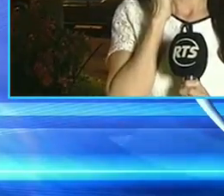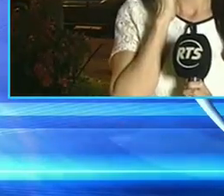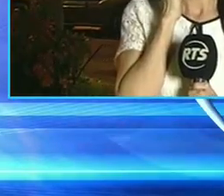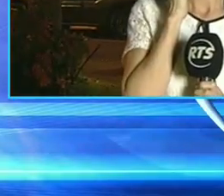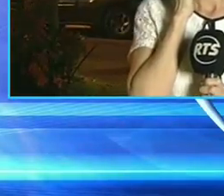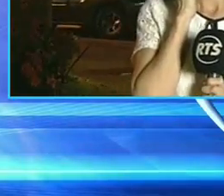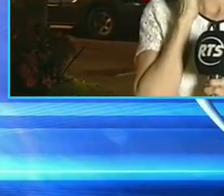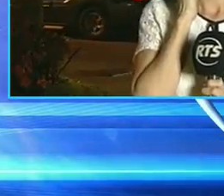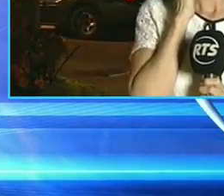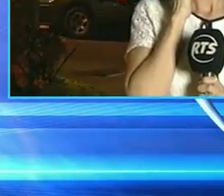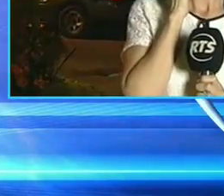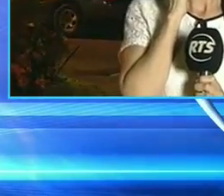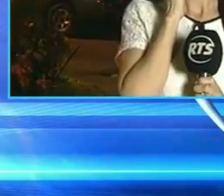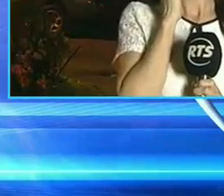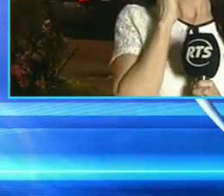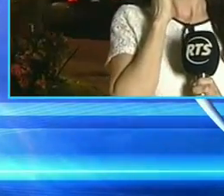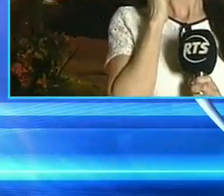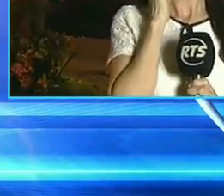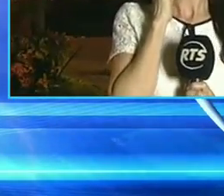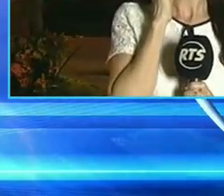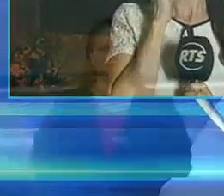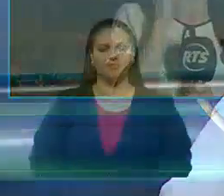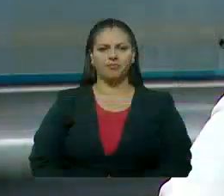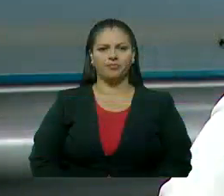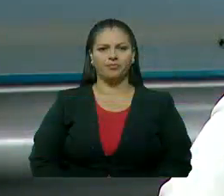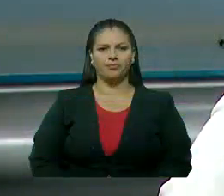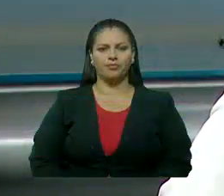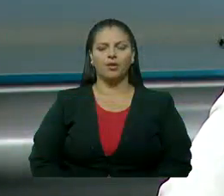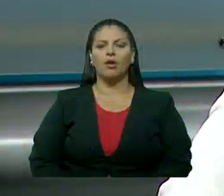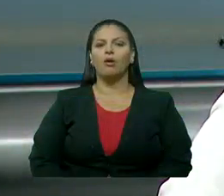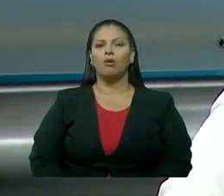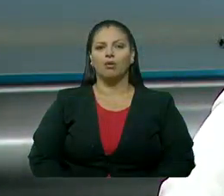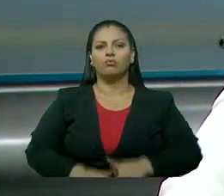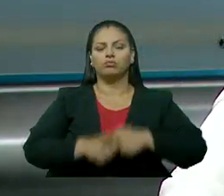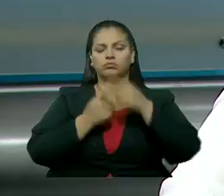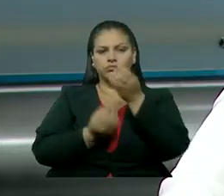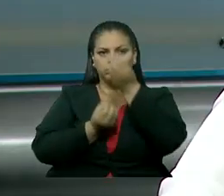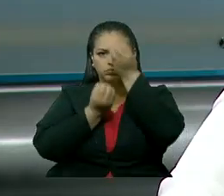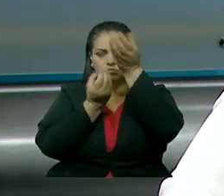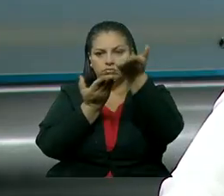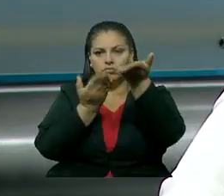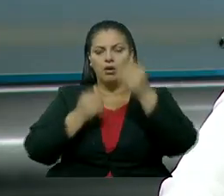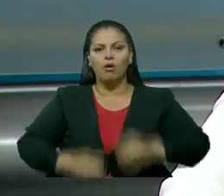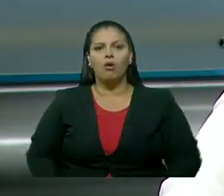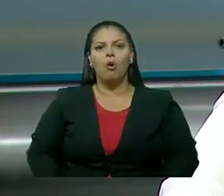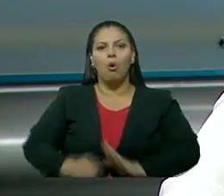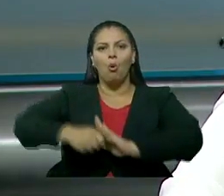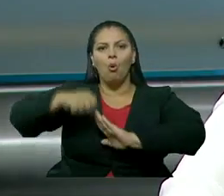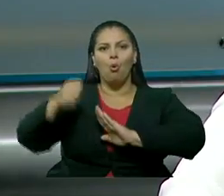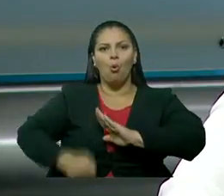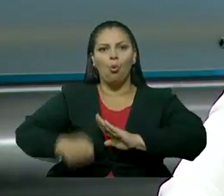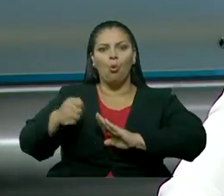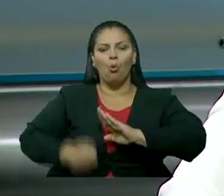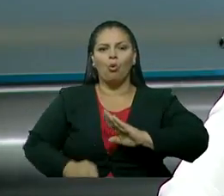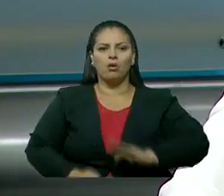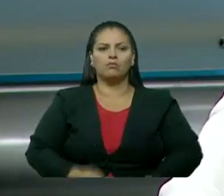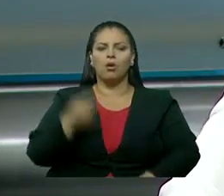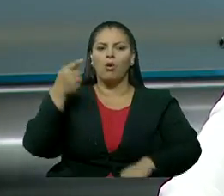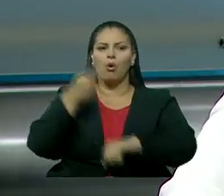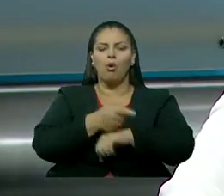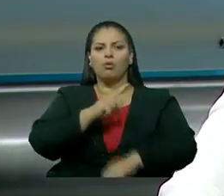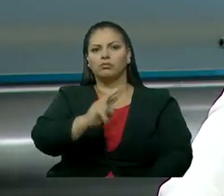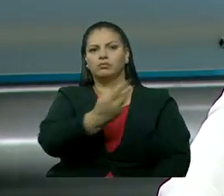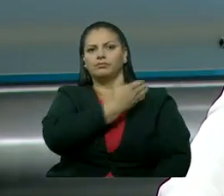Iniciamos con importantes noticias. Un juez de la Corte Nacional de Justicia acogió el pedido de fiscalía y ordenó la prisión preventiva en contra